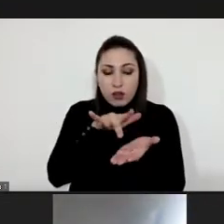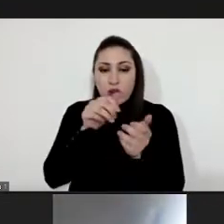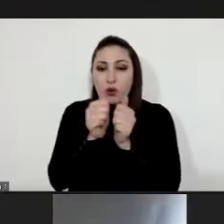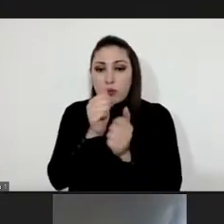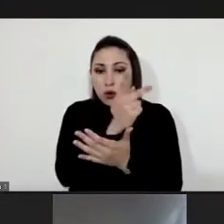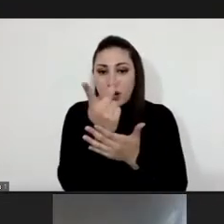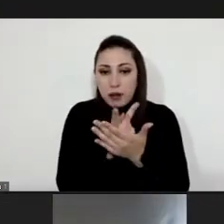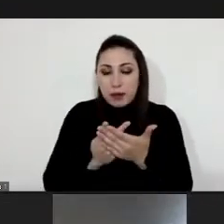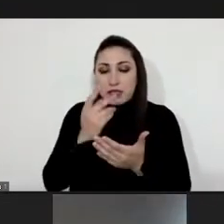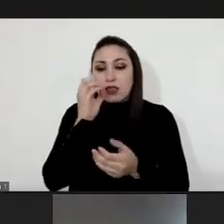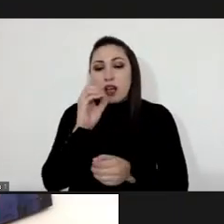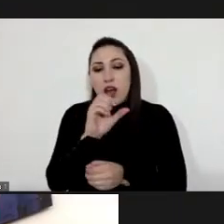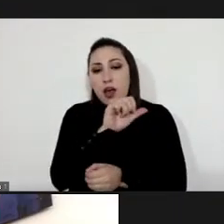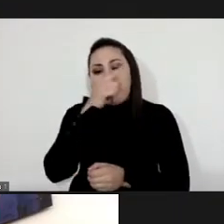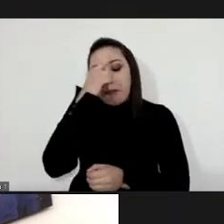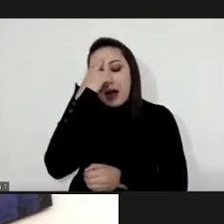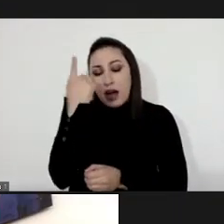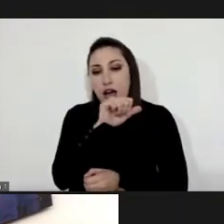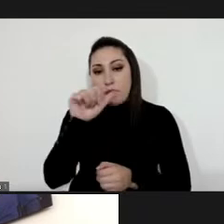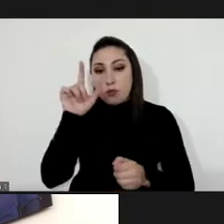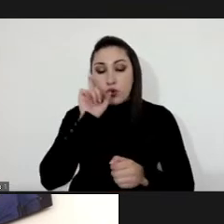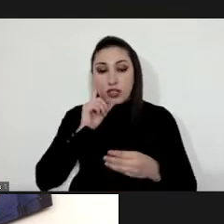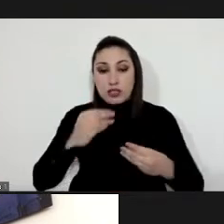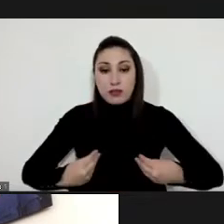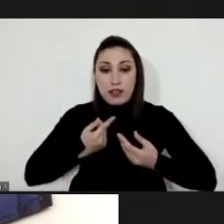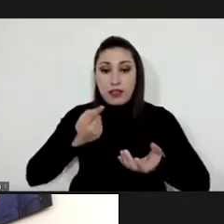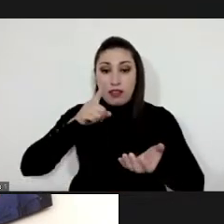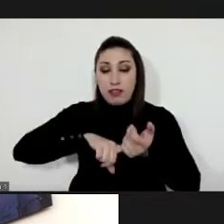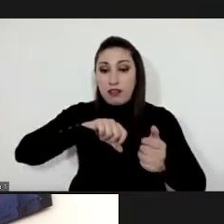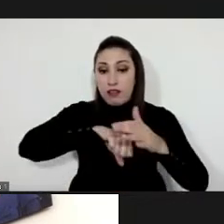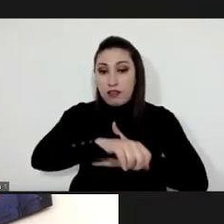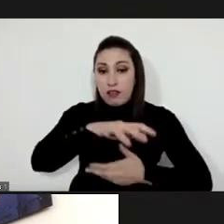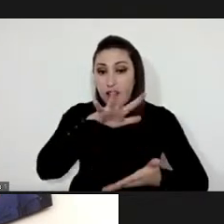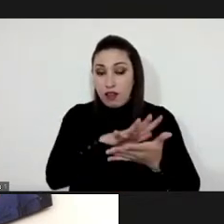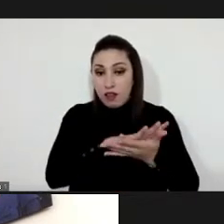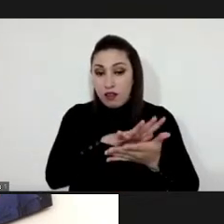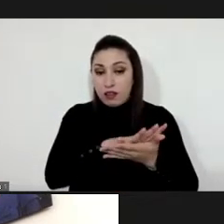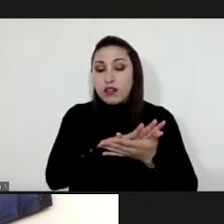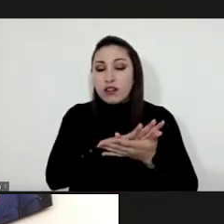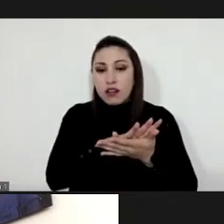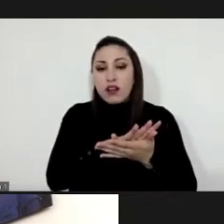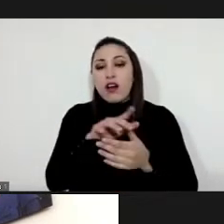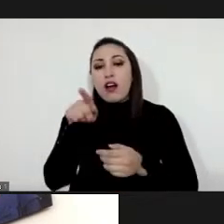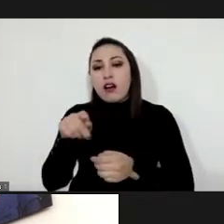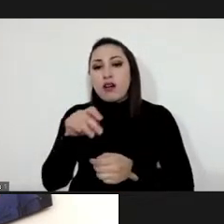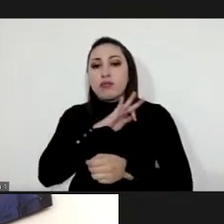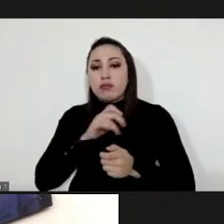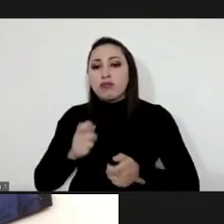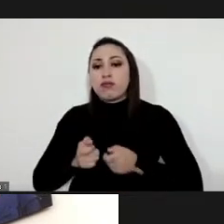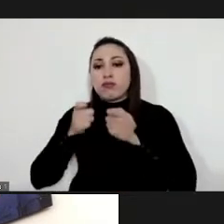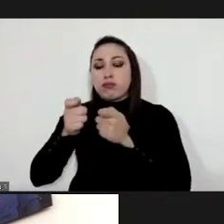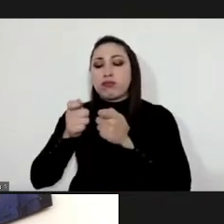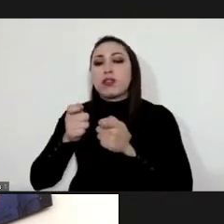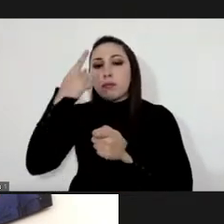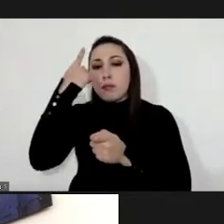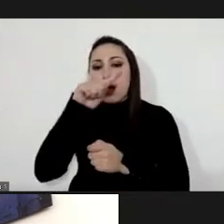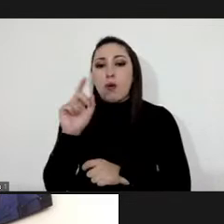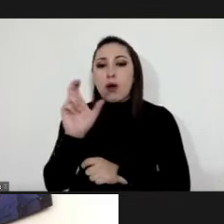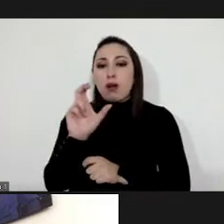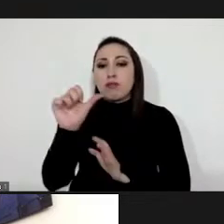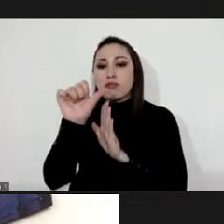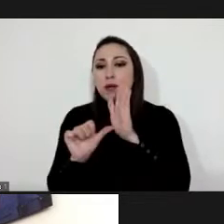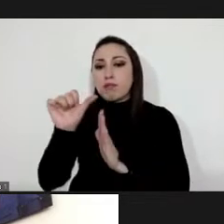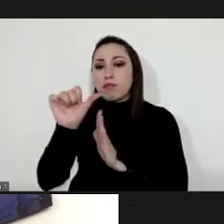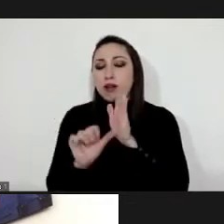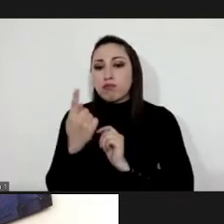mujeres privadas de su libertad en los centros penitenciarios de la Ciudad de México tengan acceso gratuito a productos de higiene